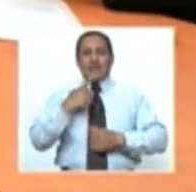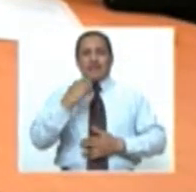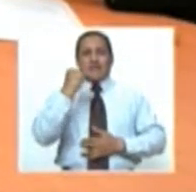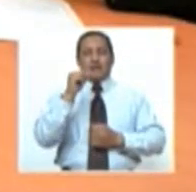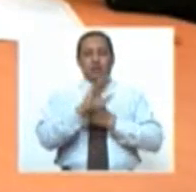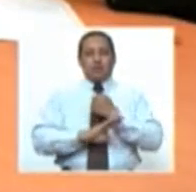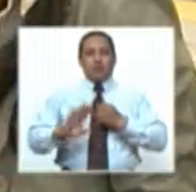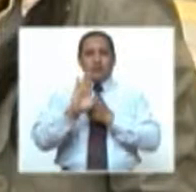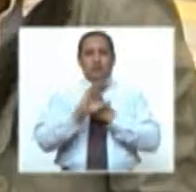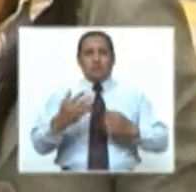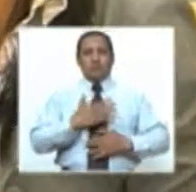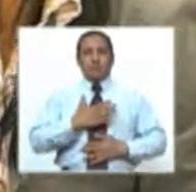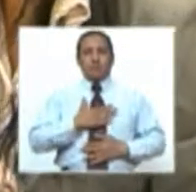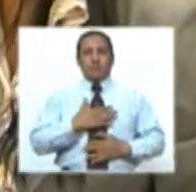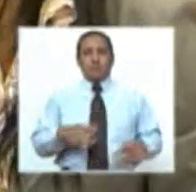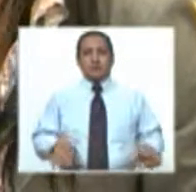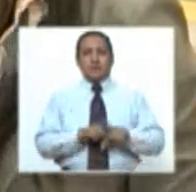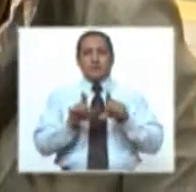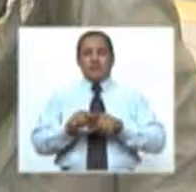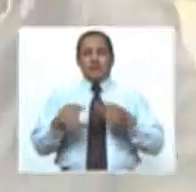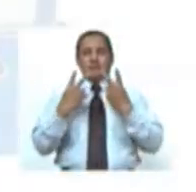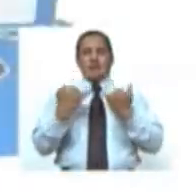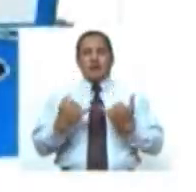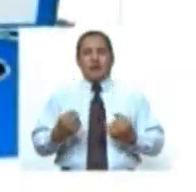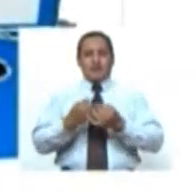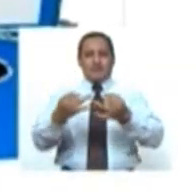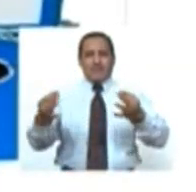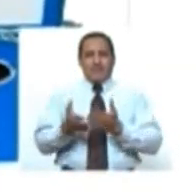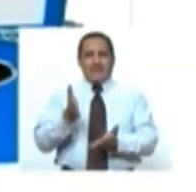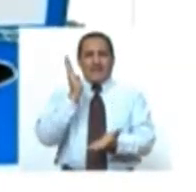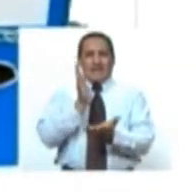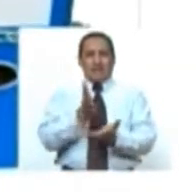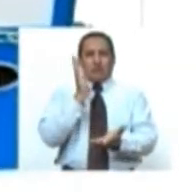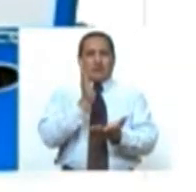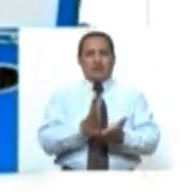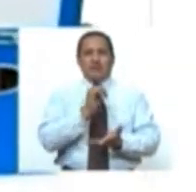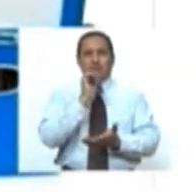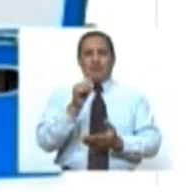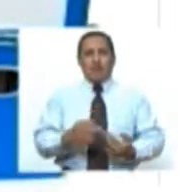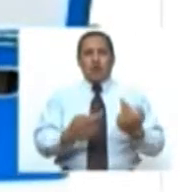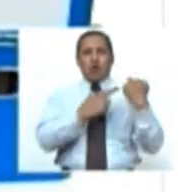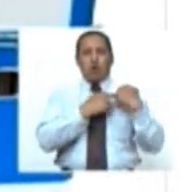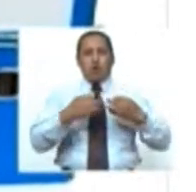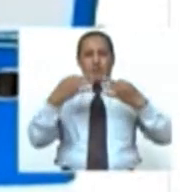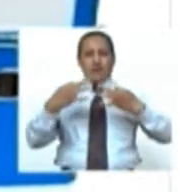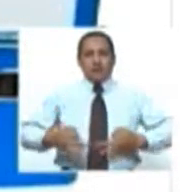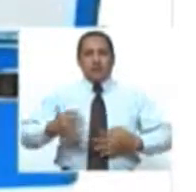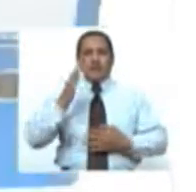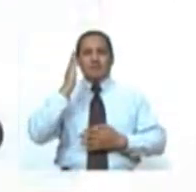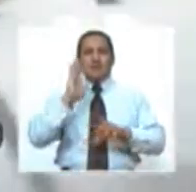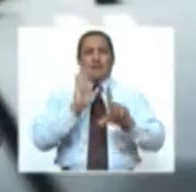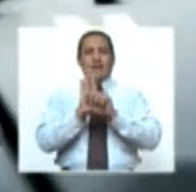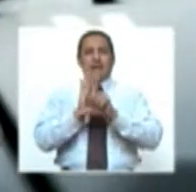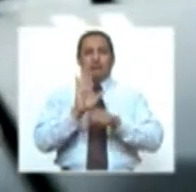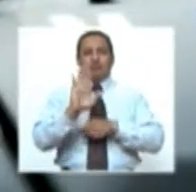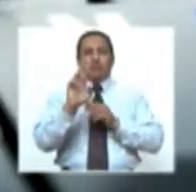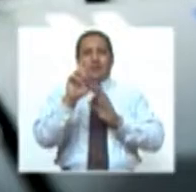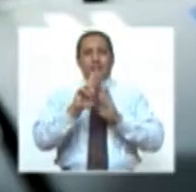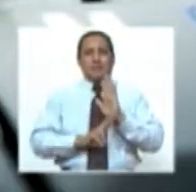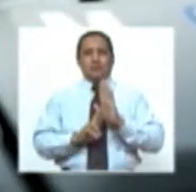derecho a la protección de los datos personales, sancionando a las entidades que incumplan con las obligaciones establecidas en la ley